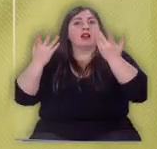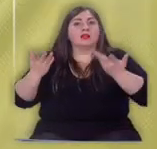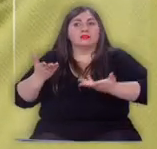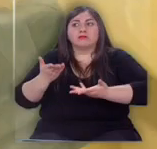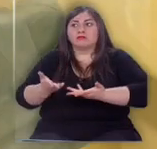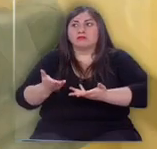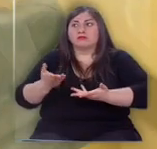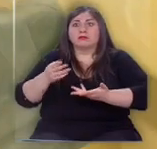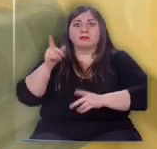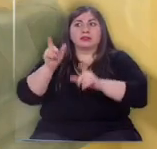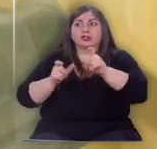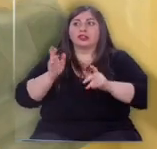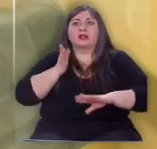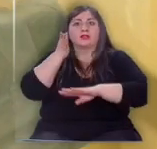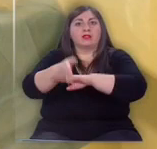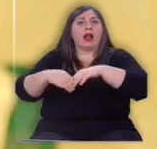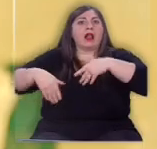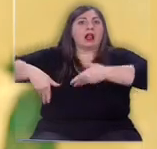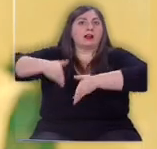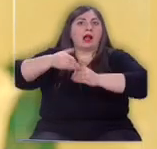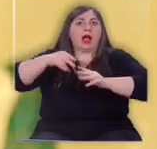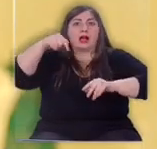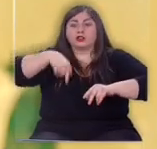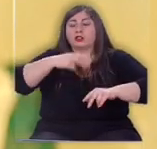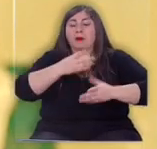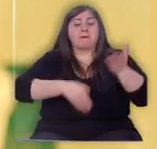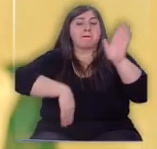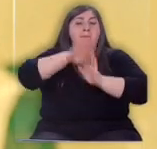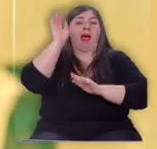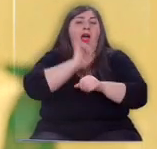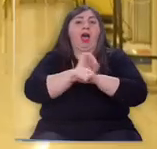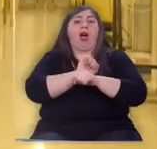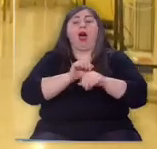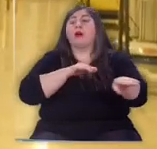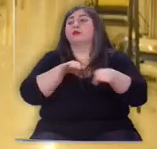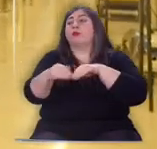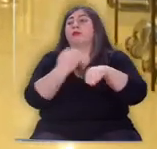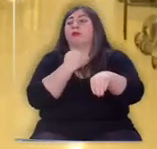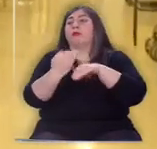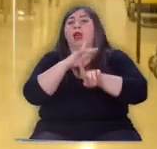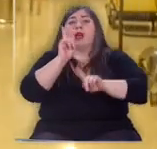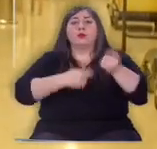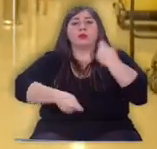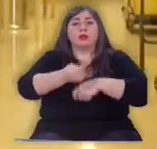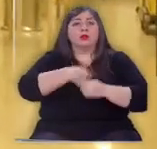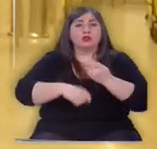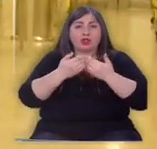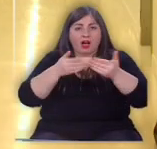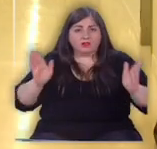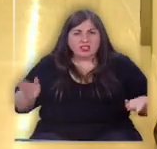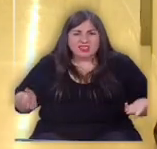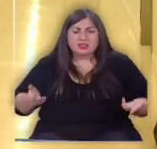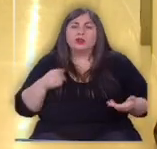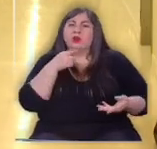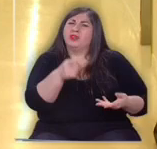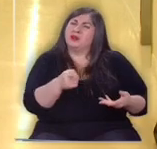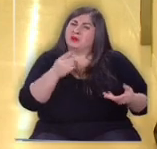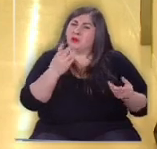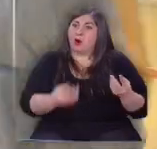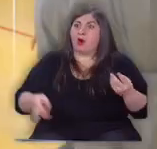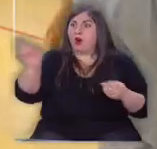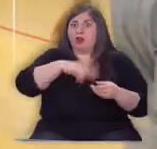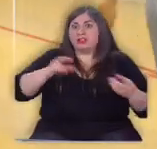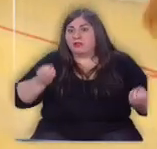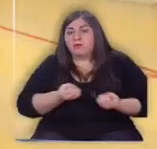alguna manera gente a la calle durante esta jornada, usted lo ha visto probablemente, más autos en las calles, algunos comercios abiertos, como una posibilidad de que se produzca un